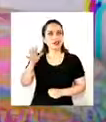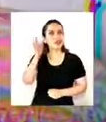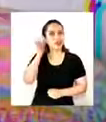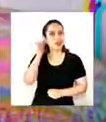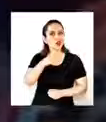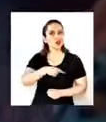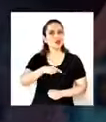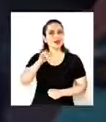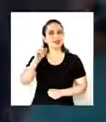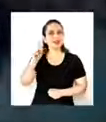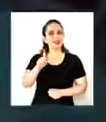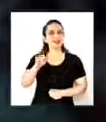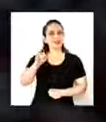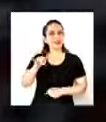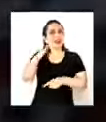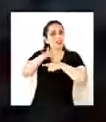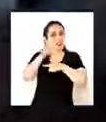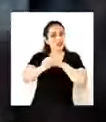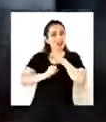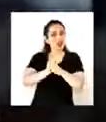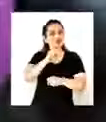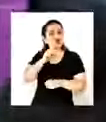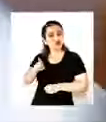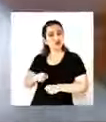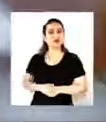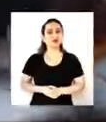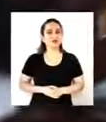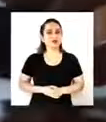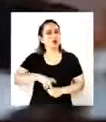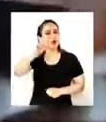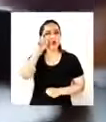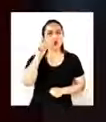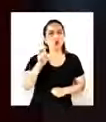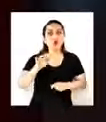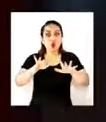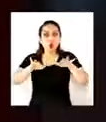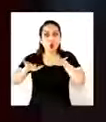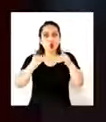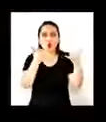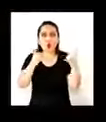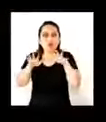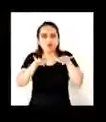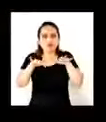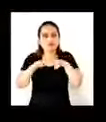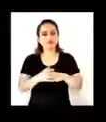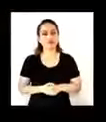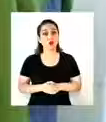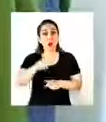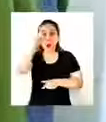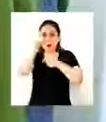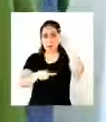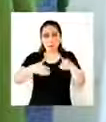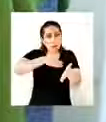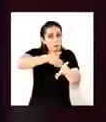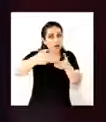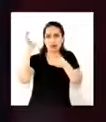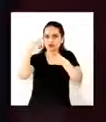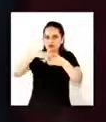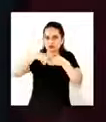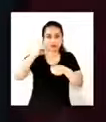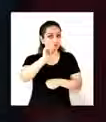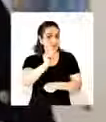La Izzy tiene 15 años. Le encanta ser gamer. No tiene millones de